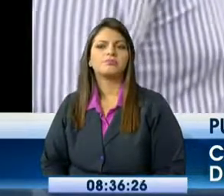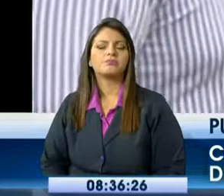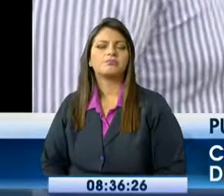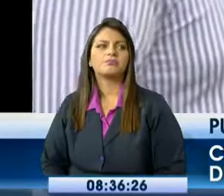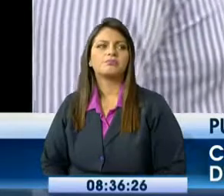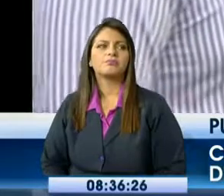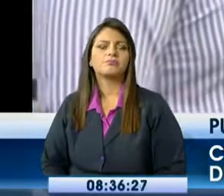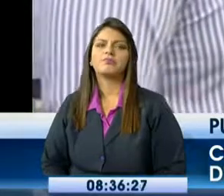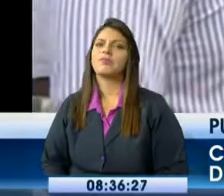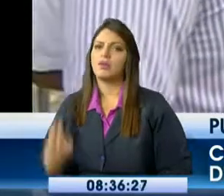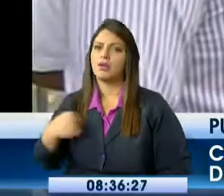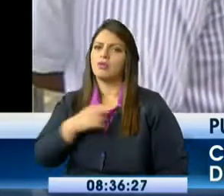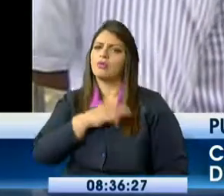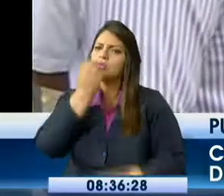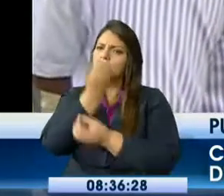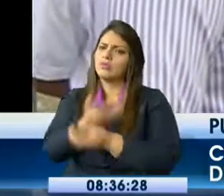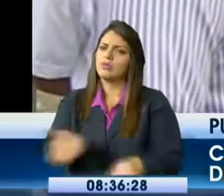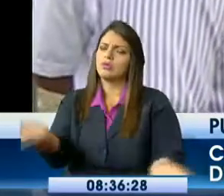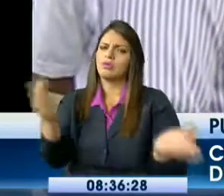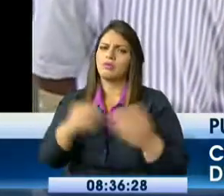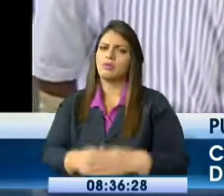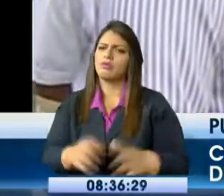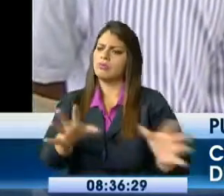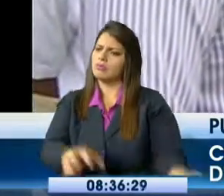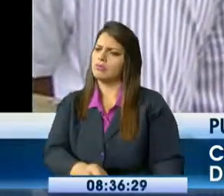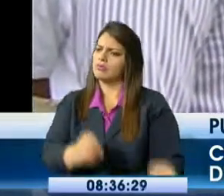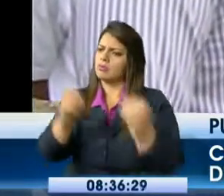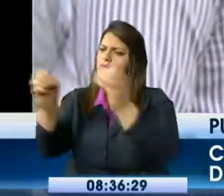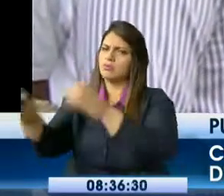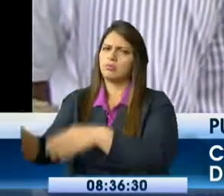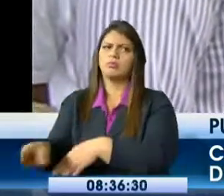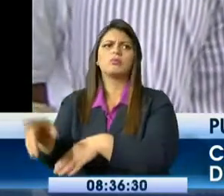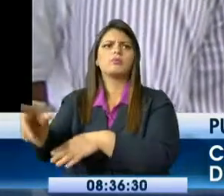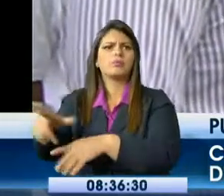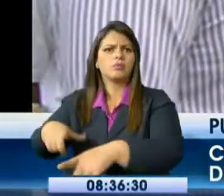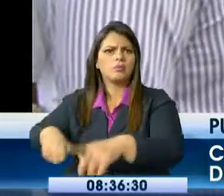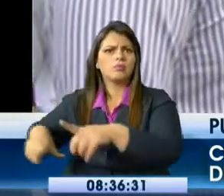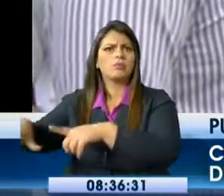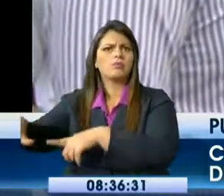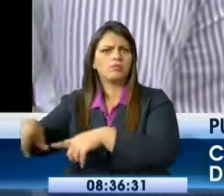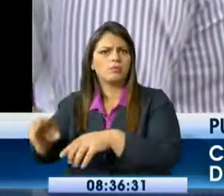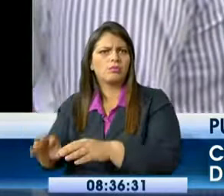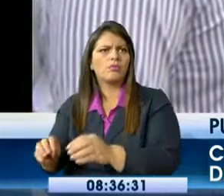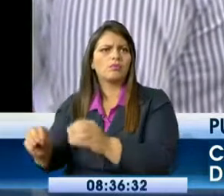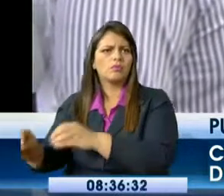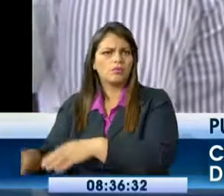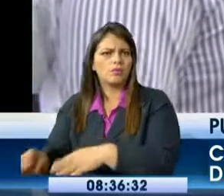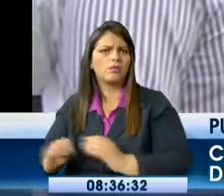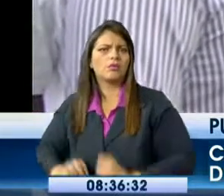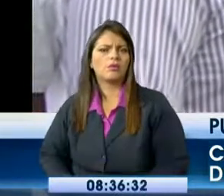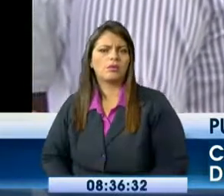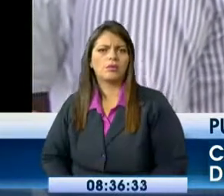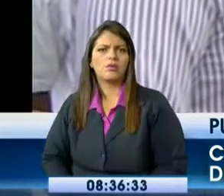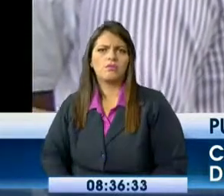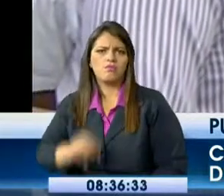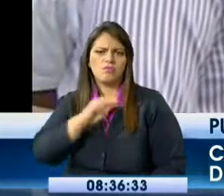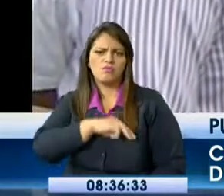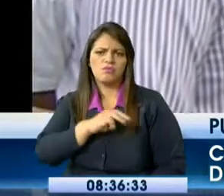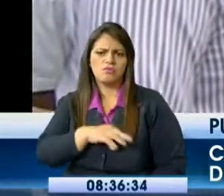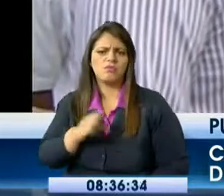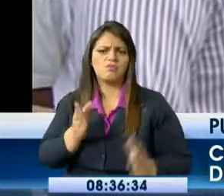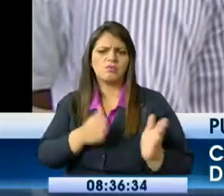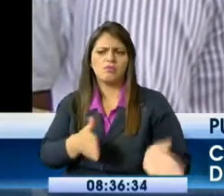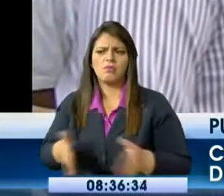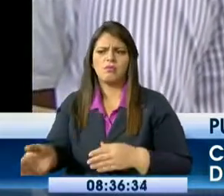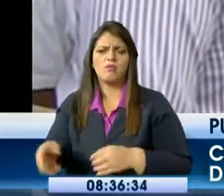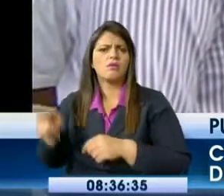Estamos proponiendo en ese sector, hay sectores, asentamientos en que el municipio está legalizando. Hay un gran deseo también